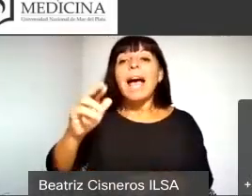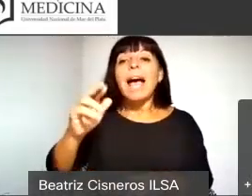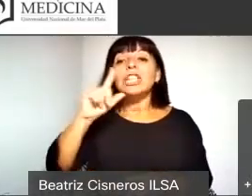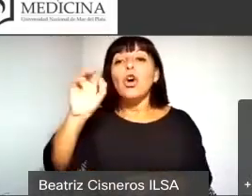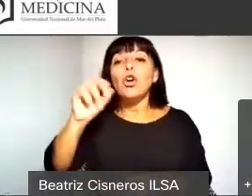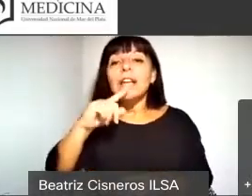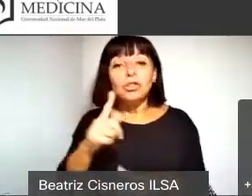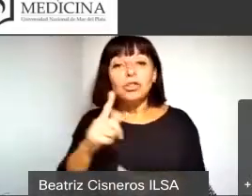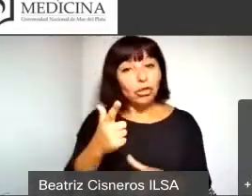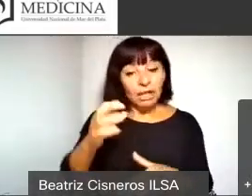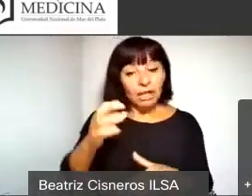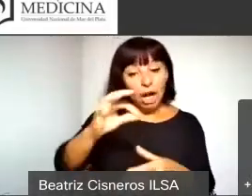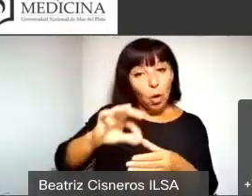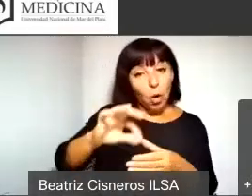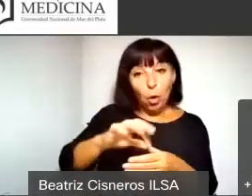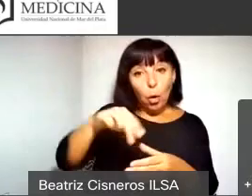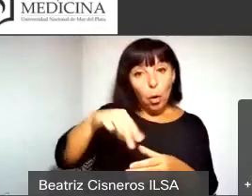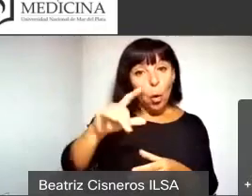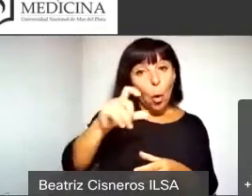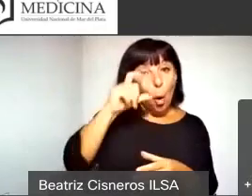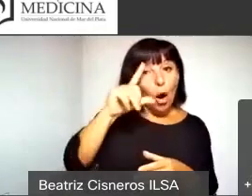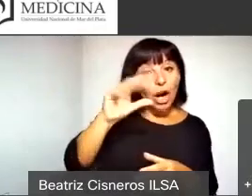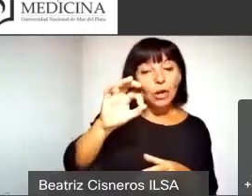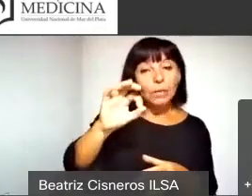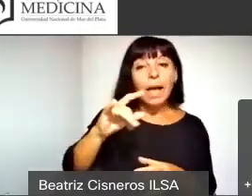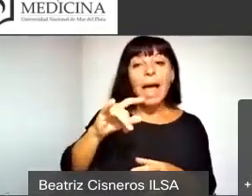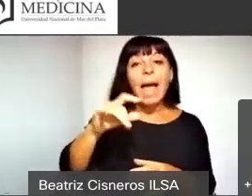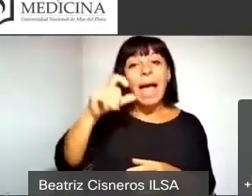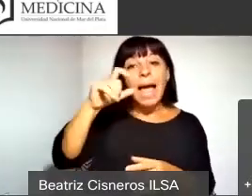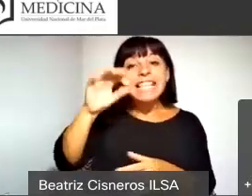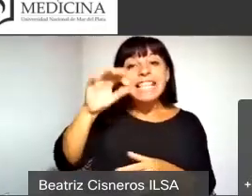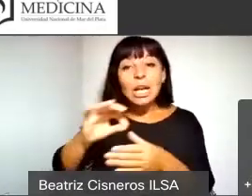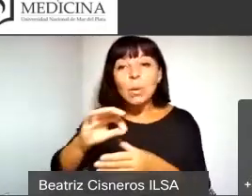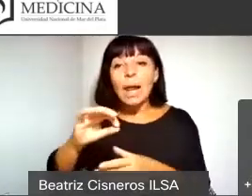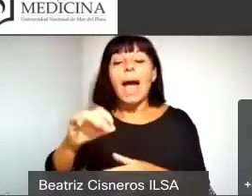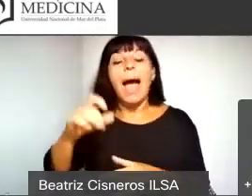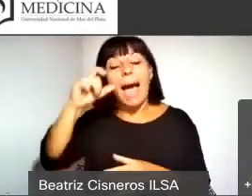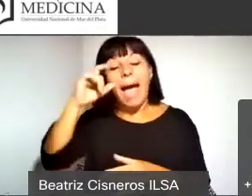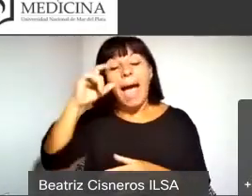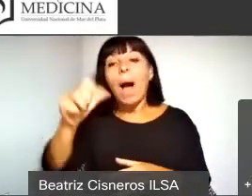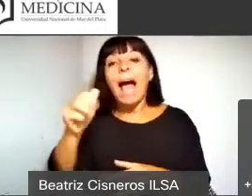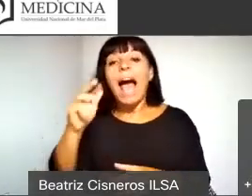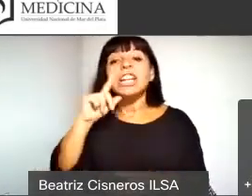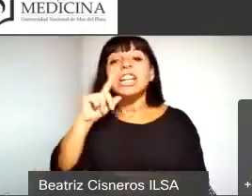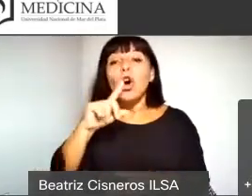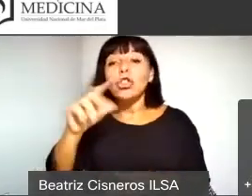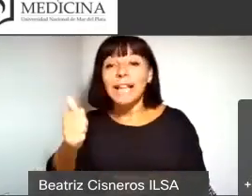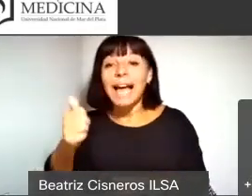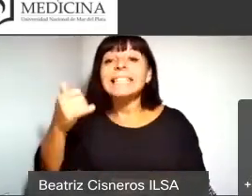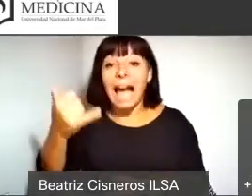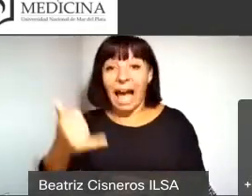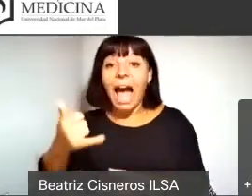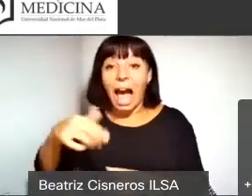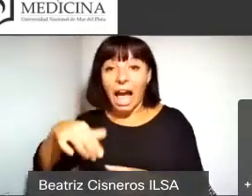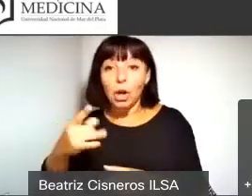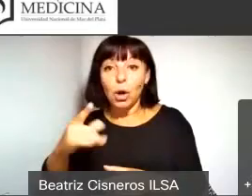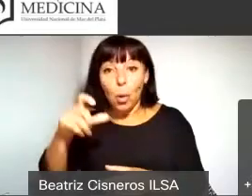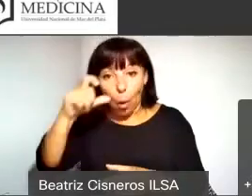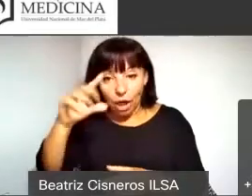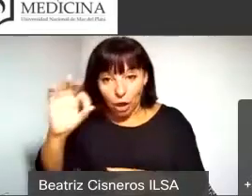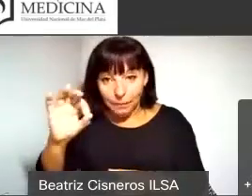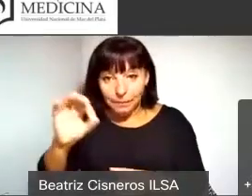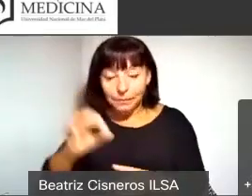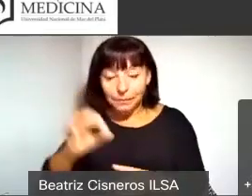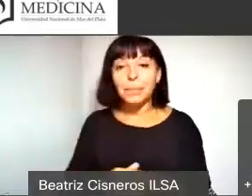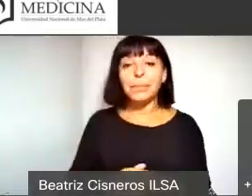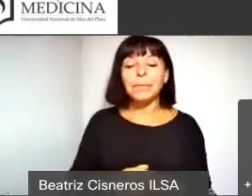lo poseen. Ocurre que en las células procariotas el único cromosoma circular está anclado a una